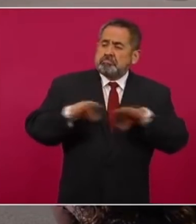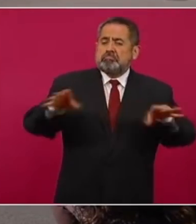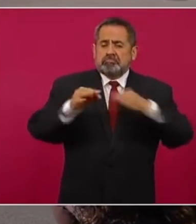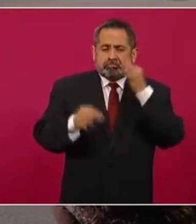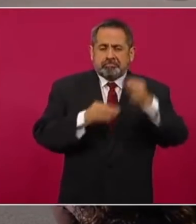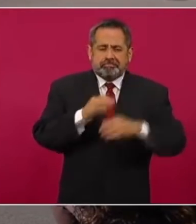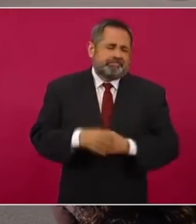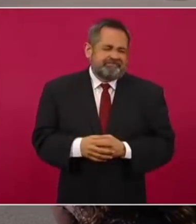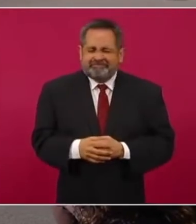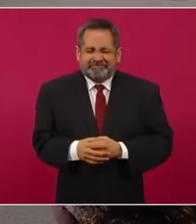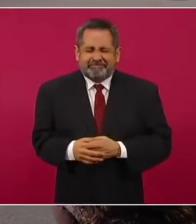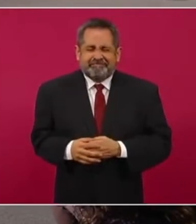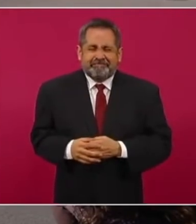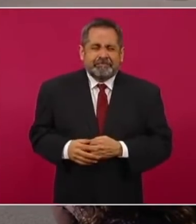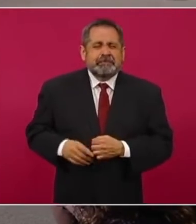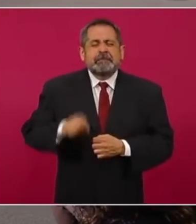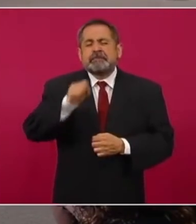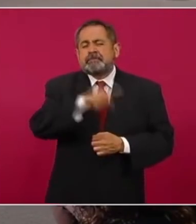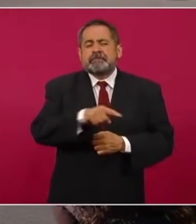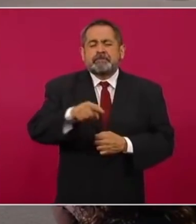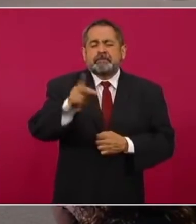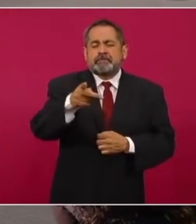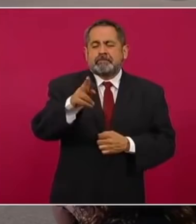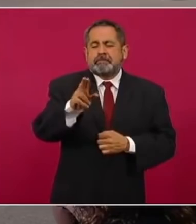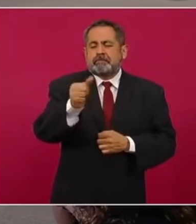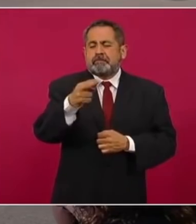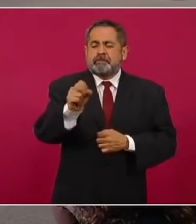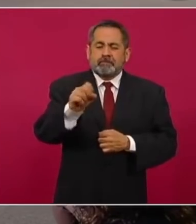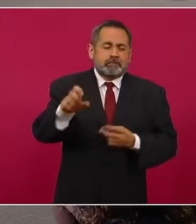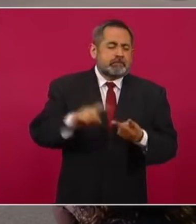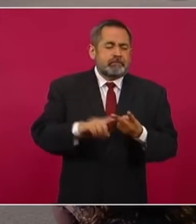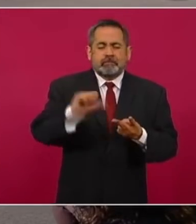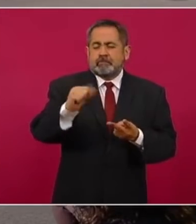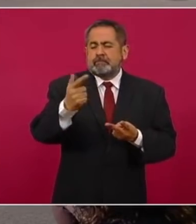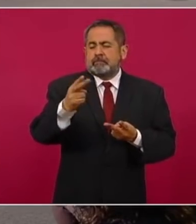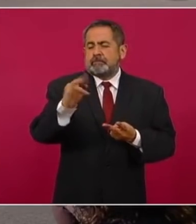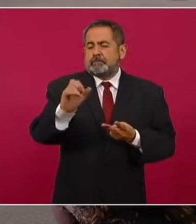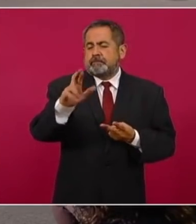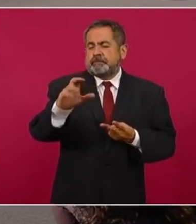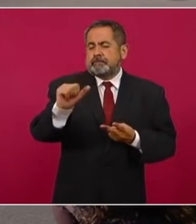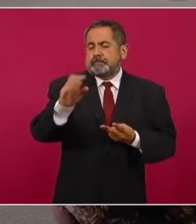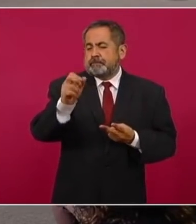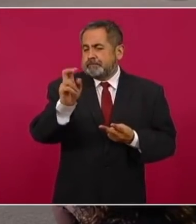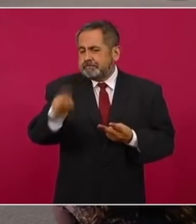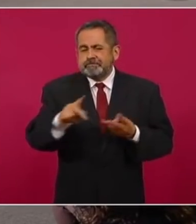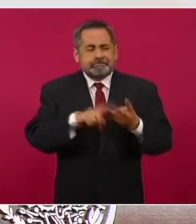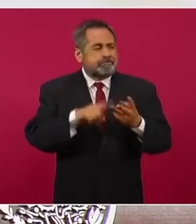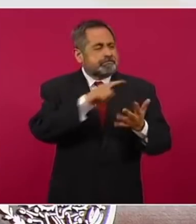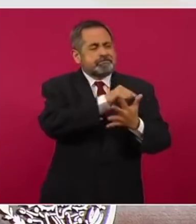O Krause, o Aguilar Camín, o todos los intelectuales orgánicos,